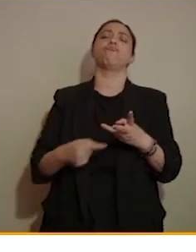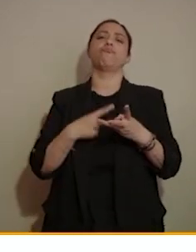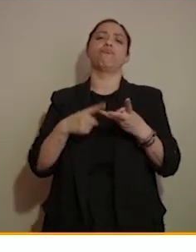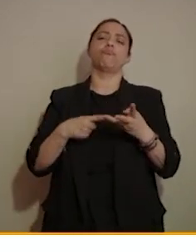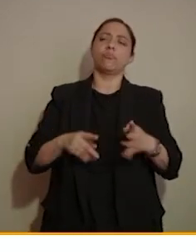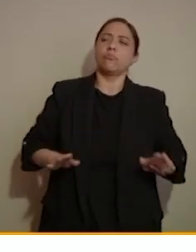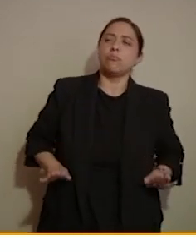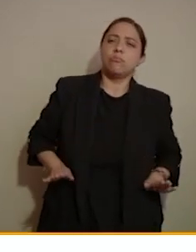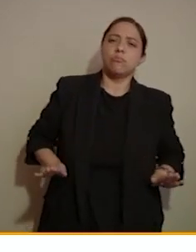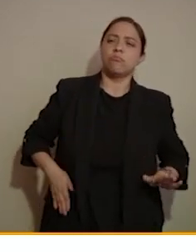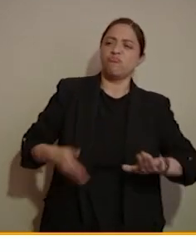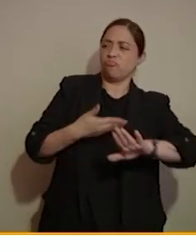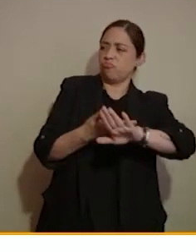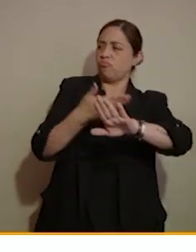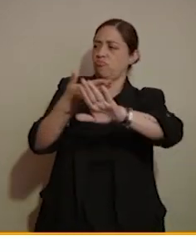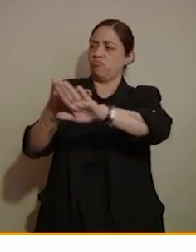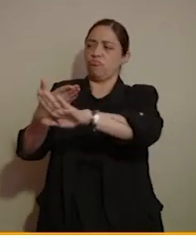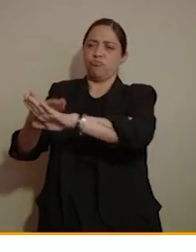comportamientos racistas.